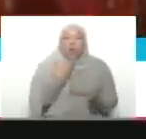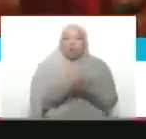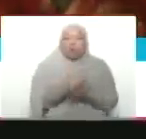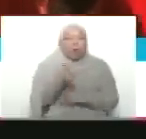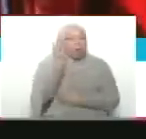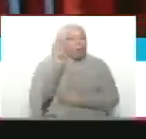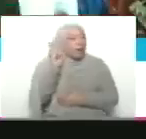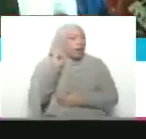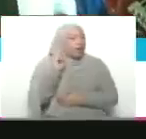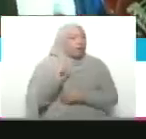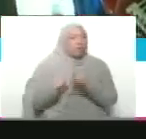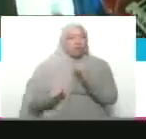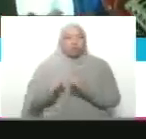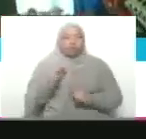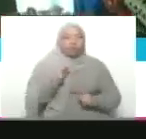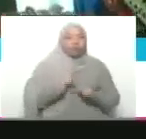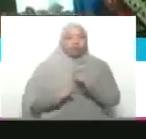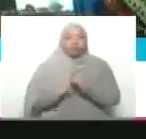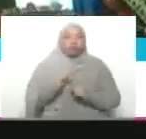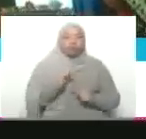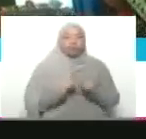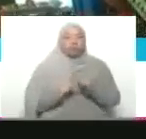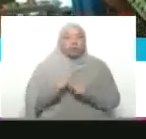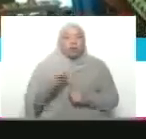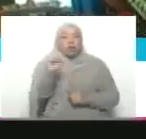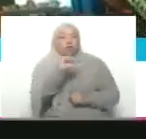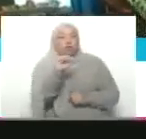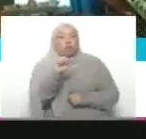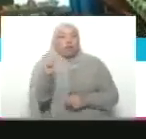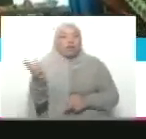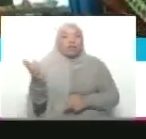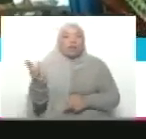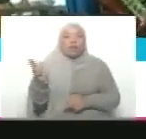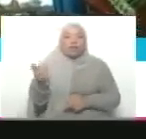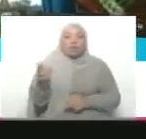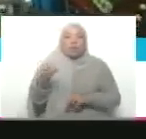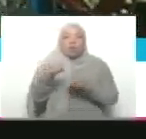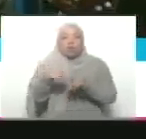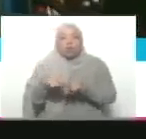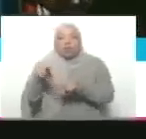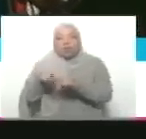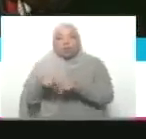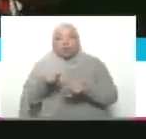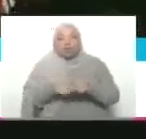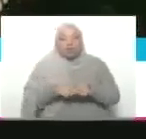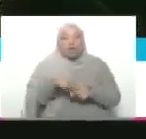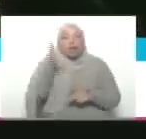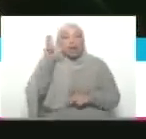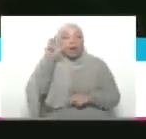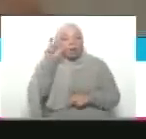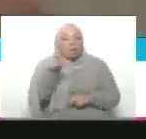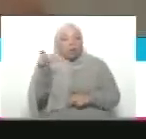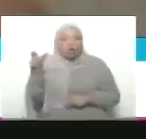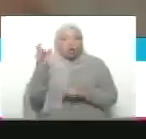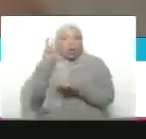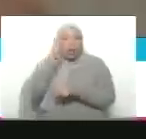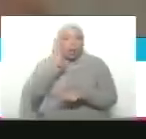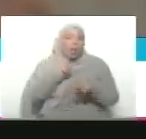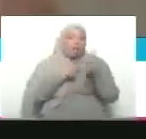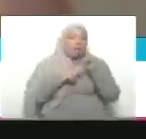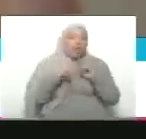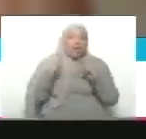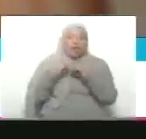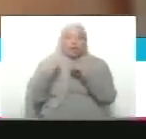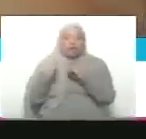la para captar la atención de choferes de taxi de carrito por puesto de amas de casa que teníamos yo